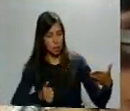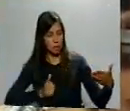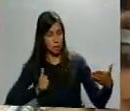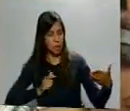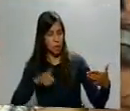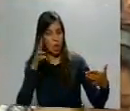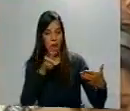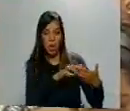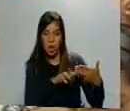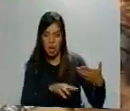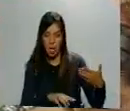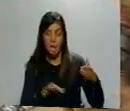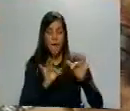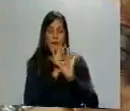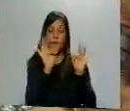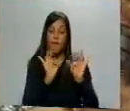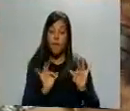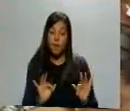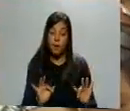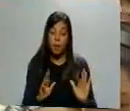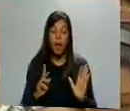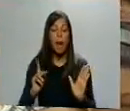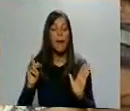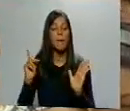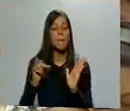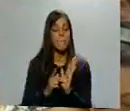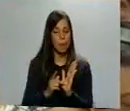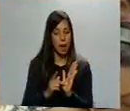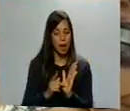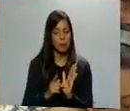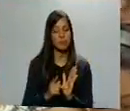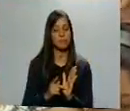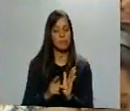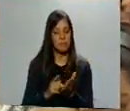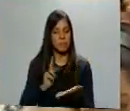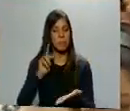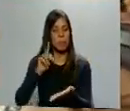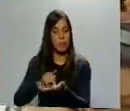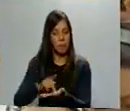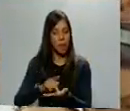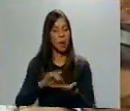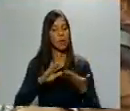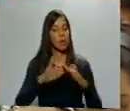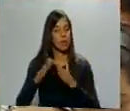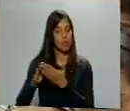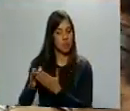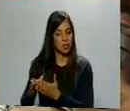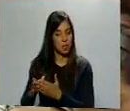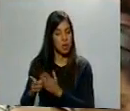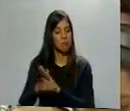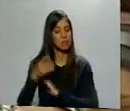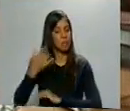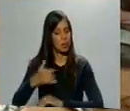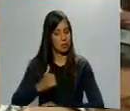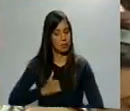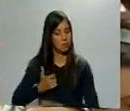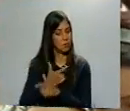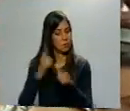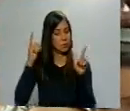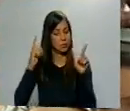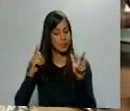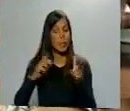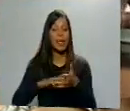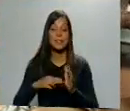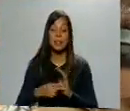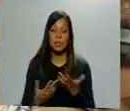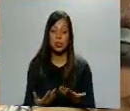establece los medios de participación y protagonismo del pueblo en ejercicio de su soberanía. Así